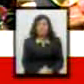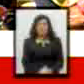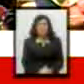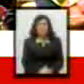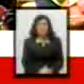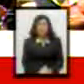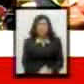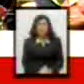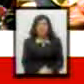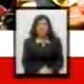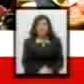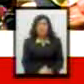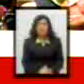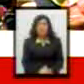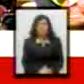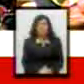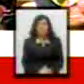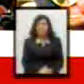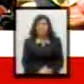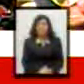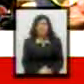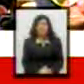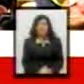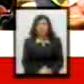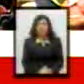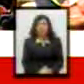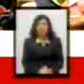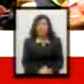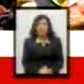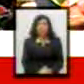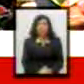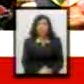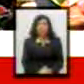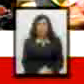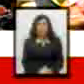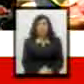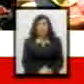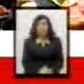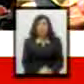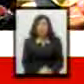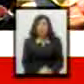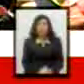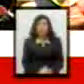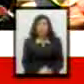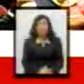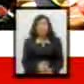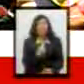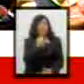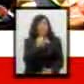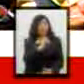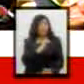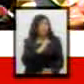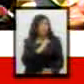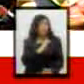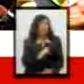eh una pregunta que eh también nos obliga a a tener una posición ética